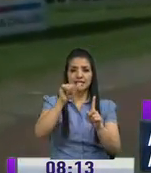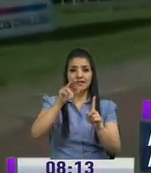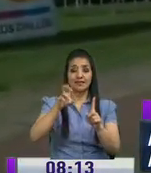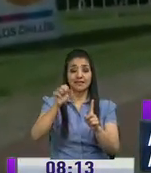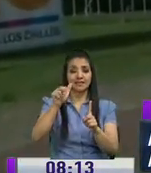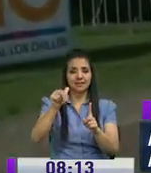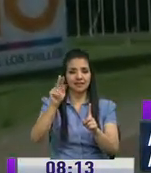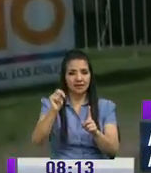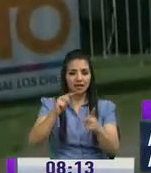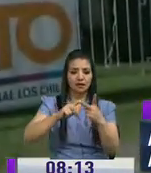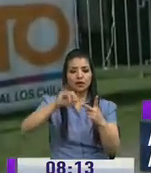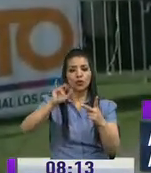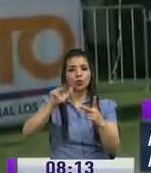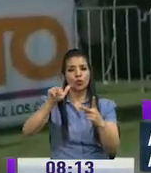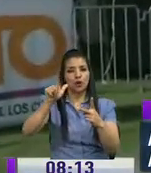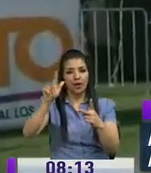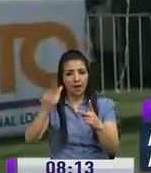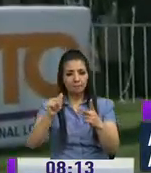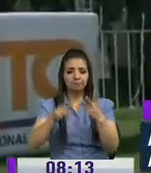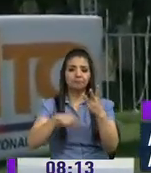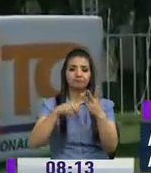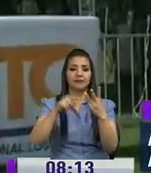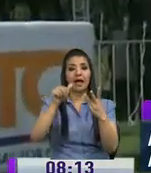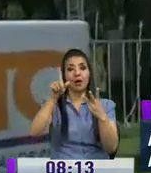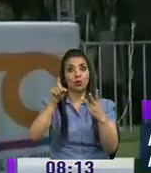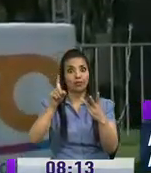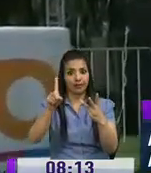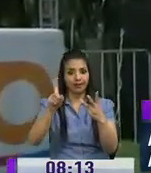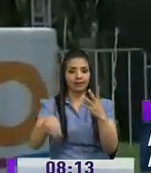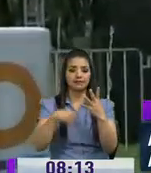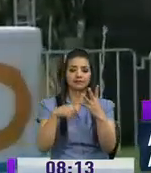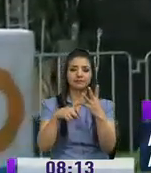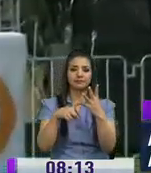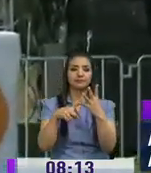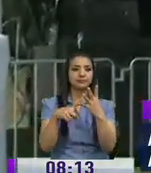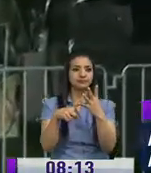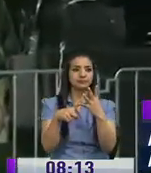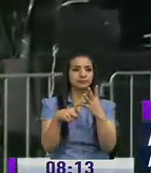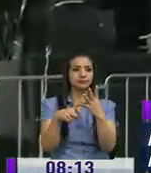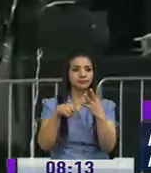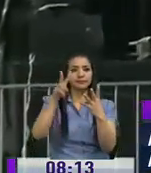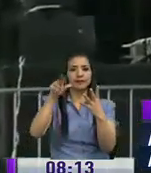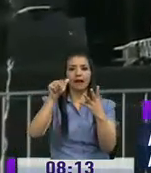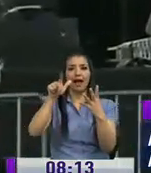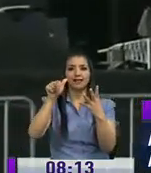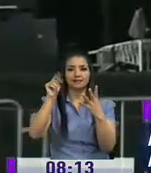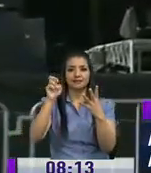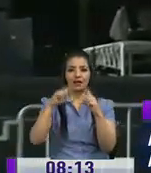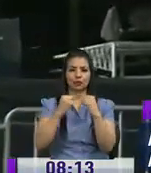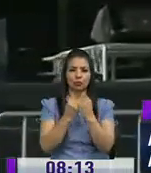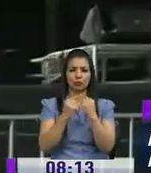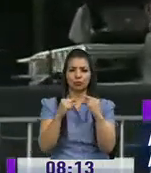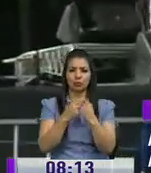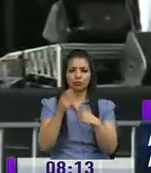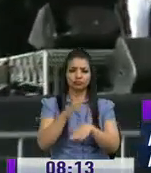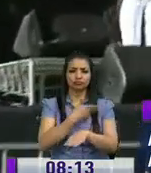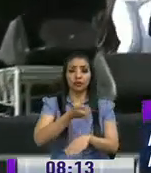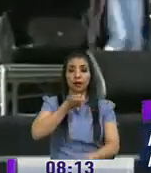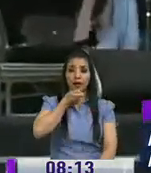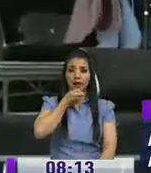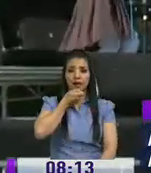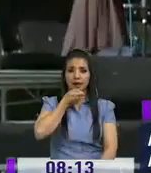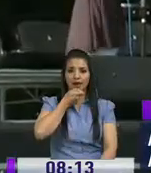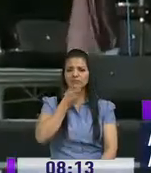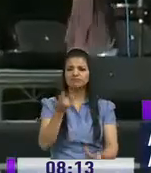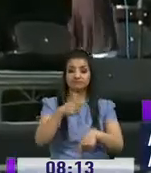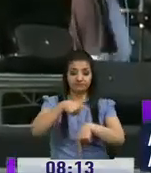Sebastián García, Julia Matovés, tenemos a Audi, tenemos la vagancia. Entonces les esperamos a partir de